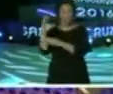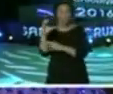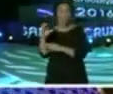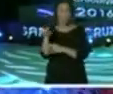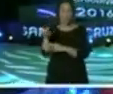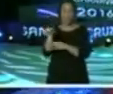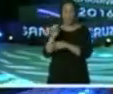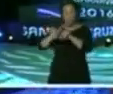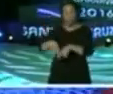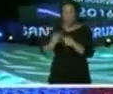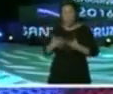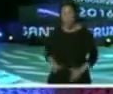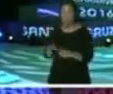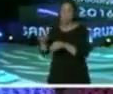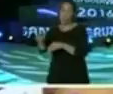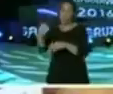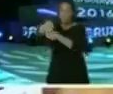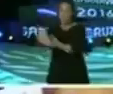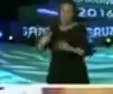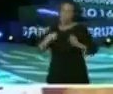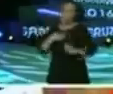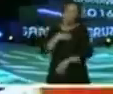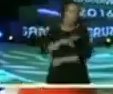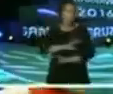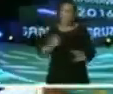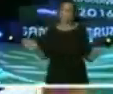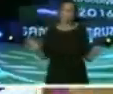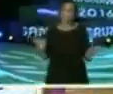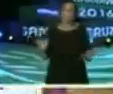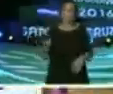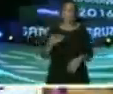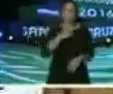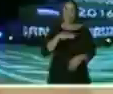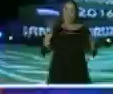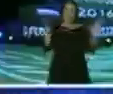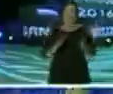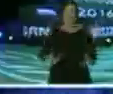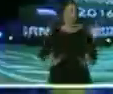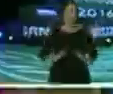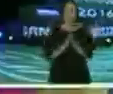estén viviendo familias con hijos. No puede ser que en el Barranco Santos